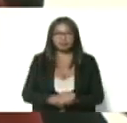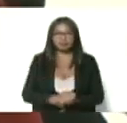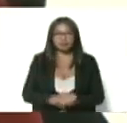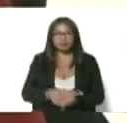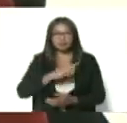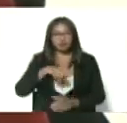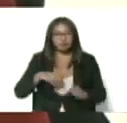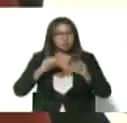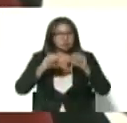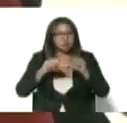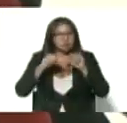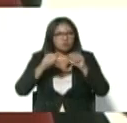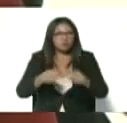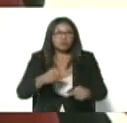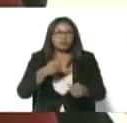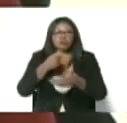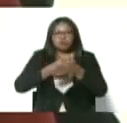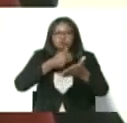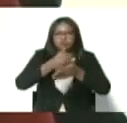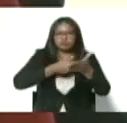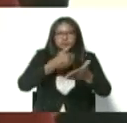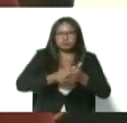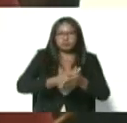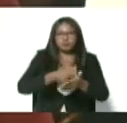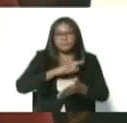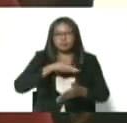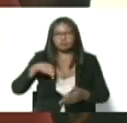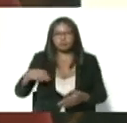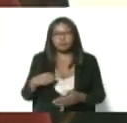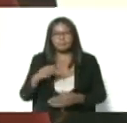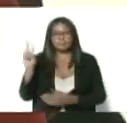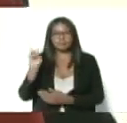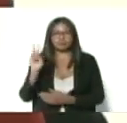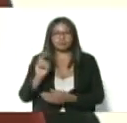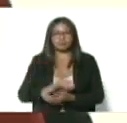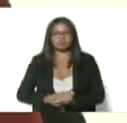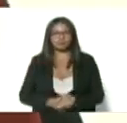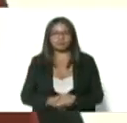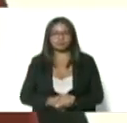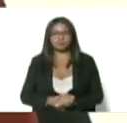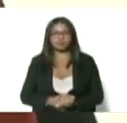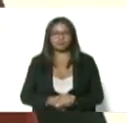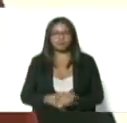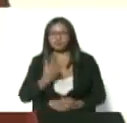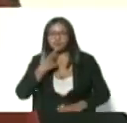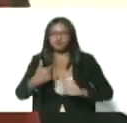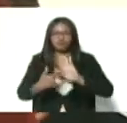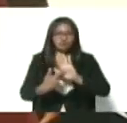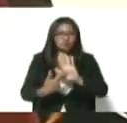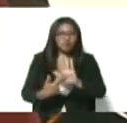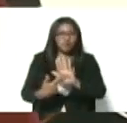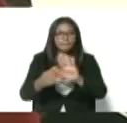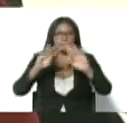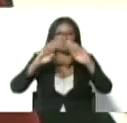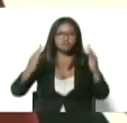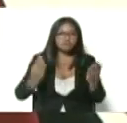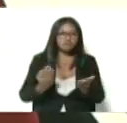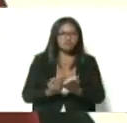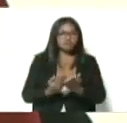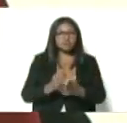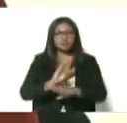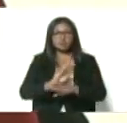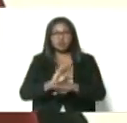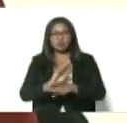seguiremos luchando para que venezuela siga siendo referencia mundial en la materia preventiva